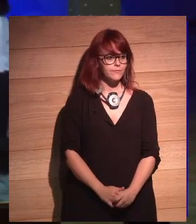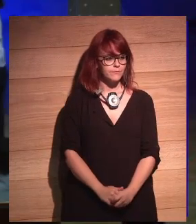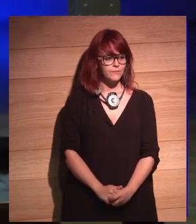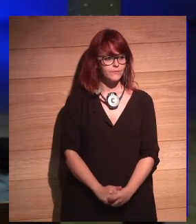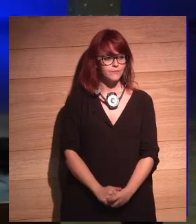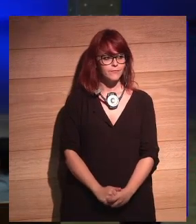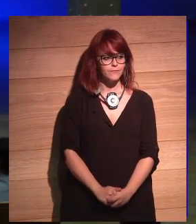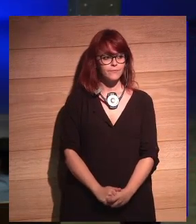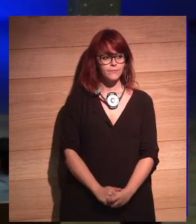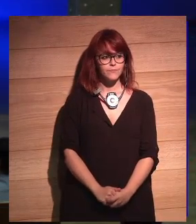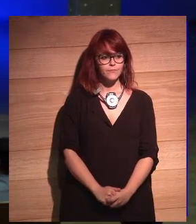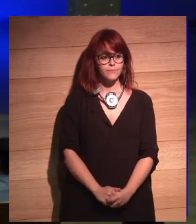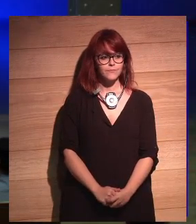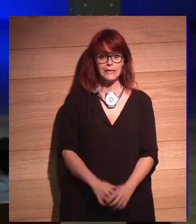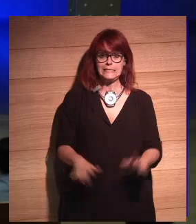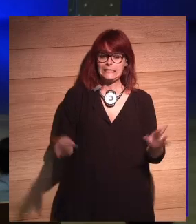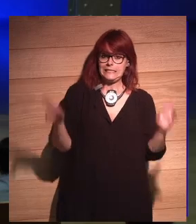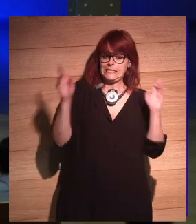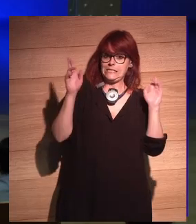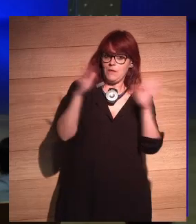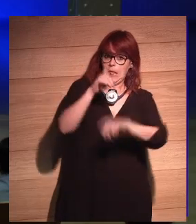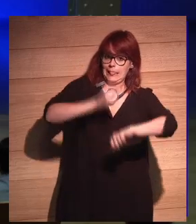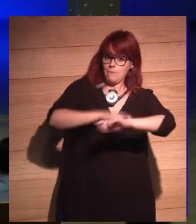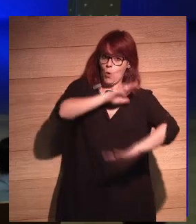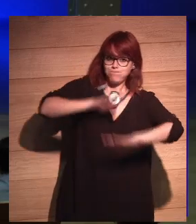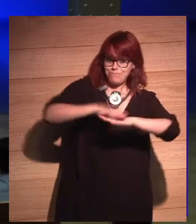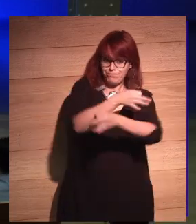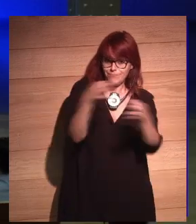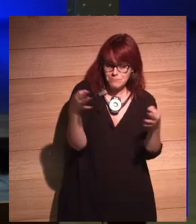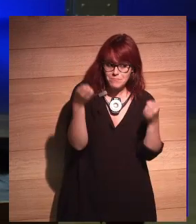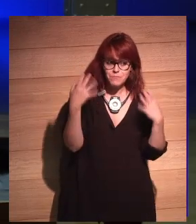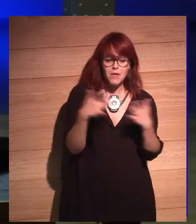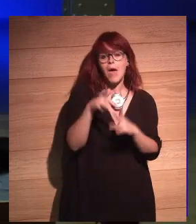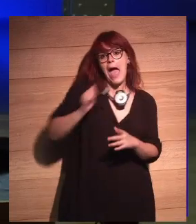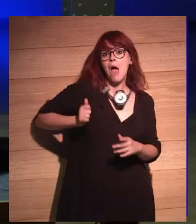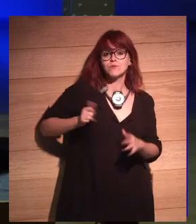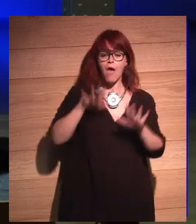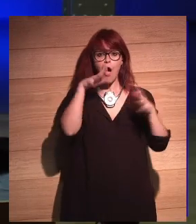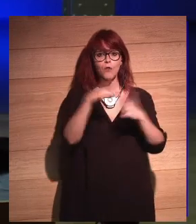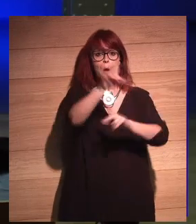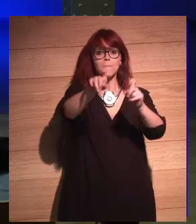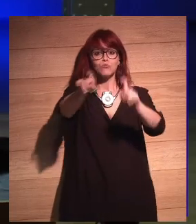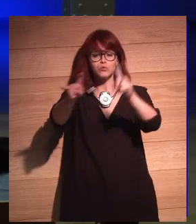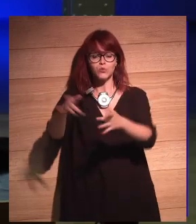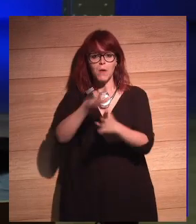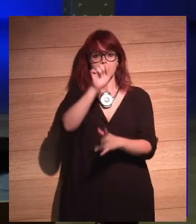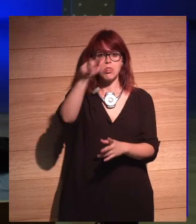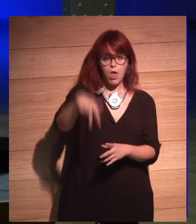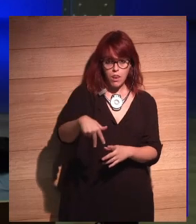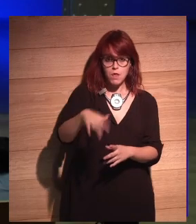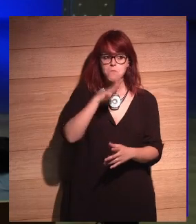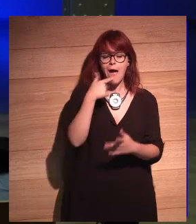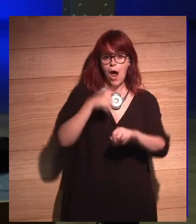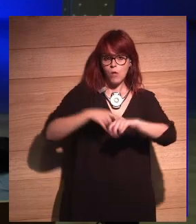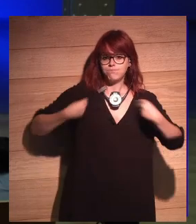I hope that was about 20 minutes. Espero que me haya ceñido bien al tiempo. Y podéis aprovechar si tenéis alguna pregunta para Ian. Es